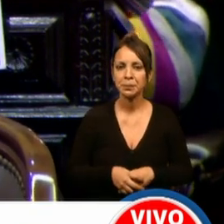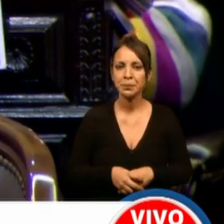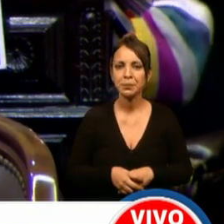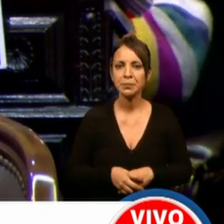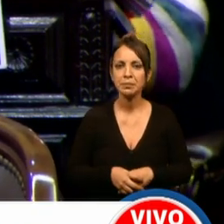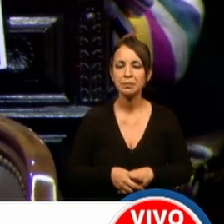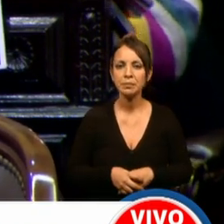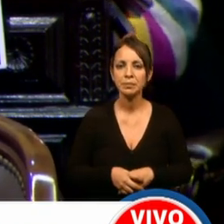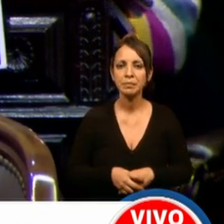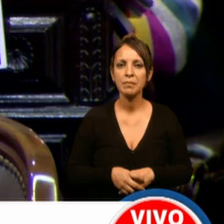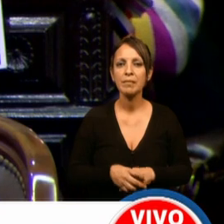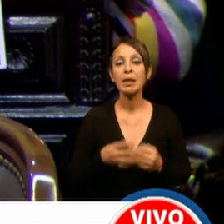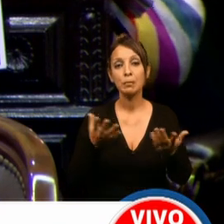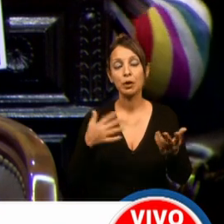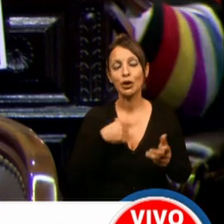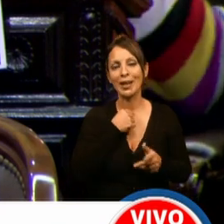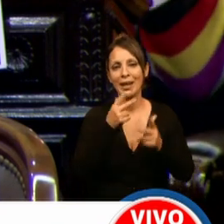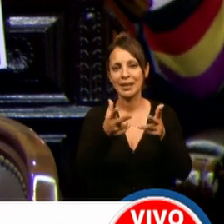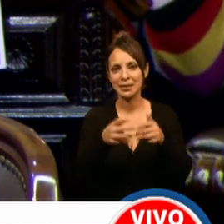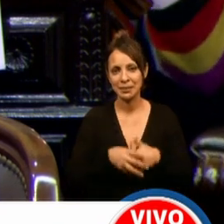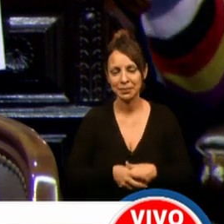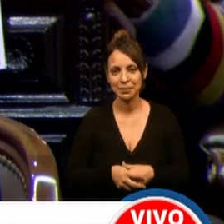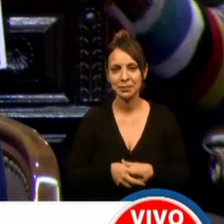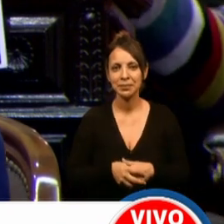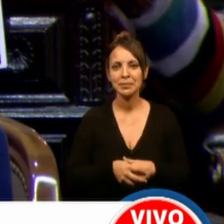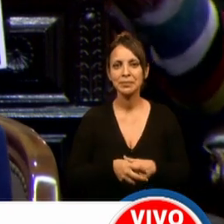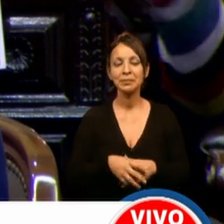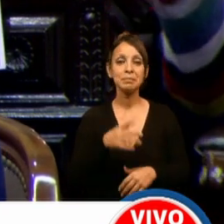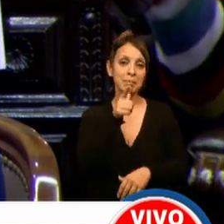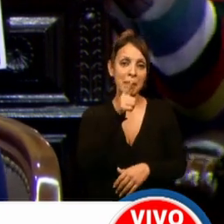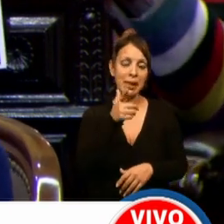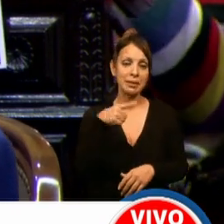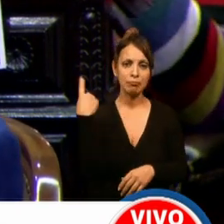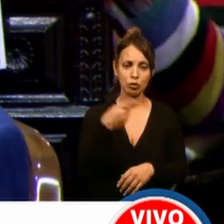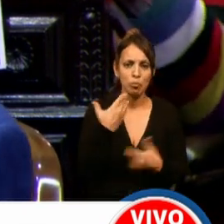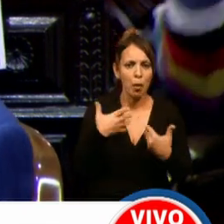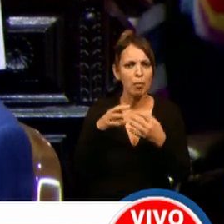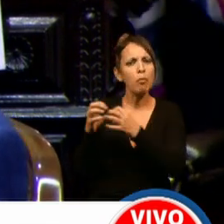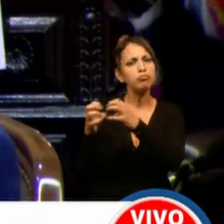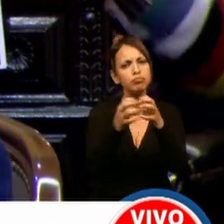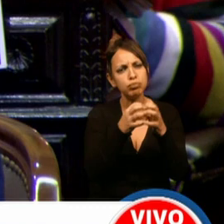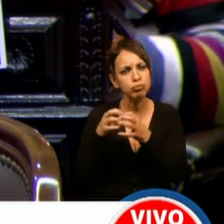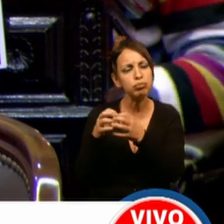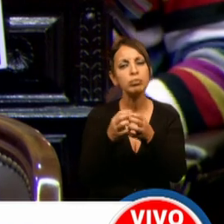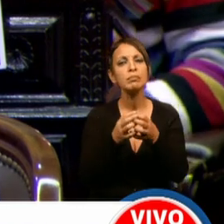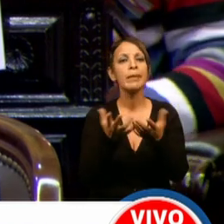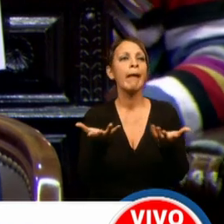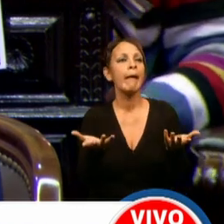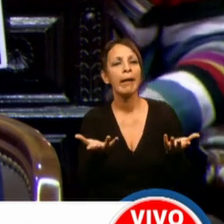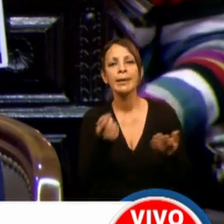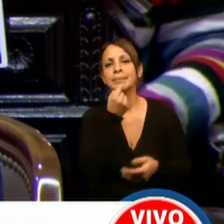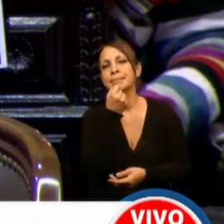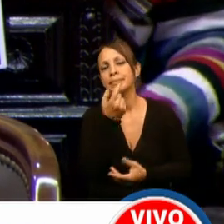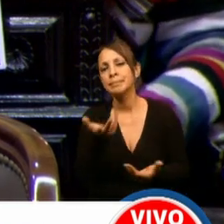entonces quería decir yo obviamente que me parece que podemos discutir si este